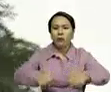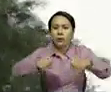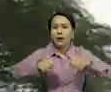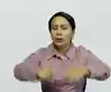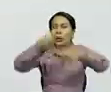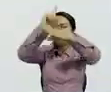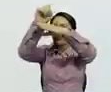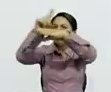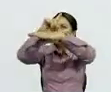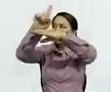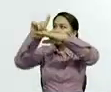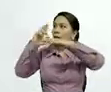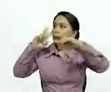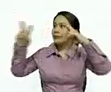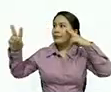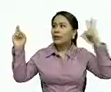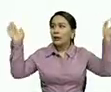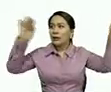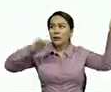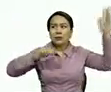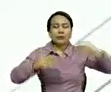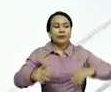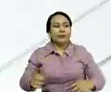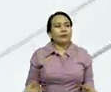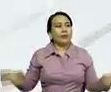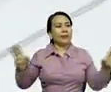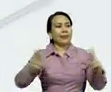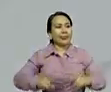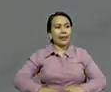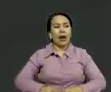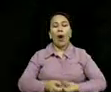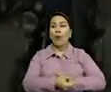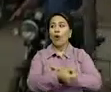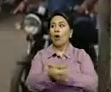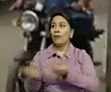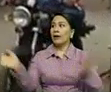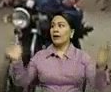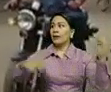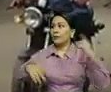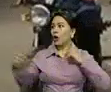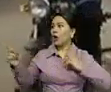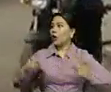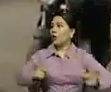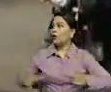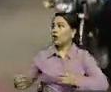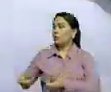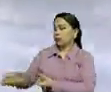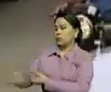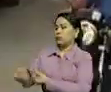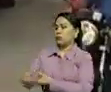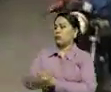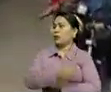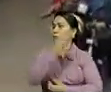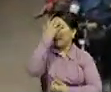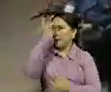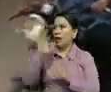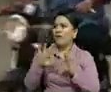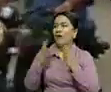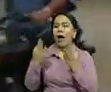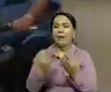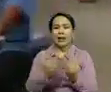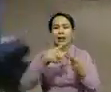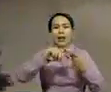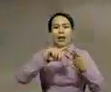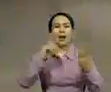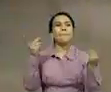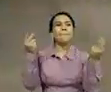helicópteros, y fue necesaria la presencia de unidades bomberiles para que controlen el fuego provocado por los reclusos, que